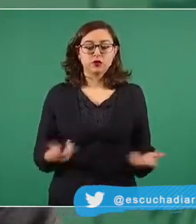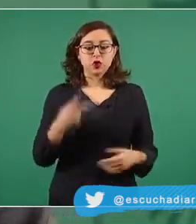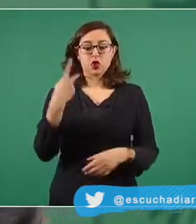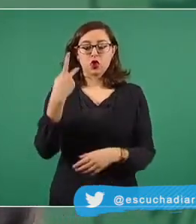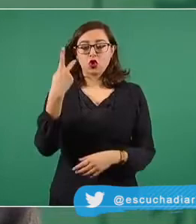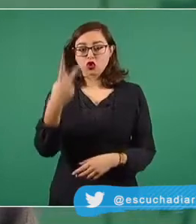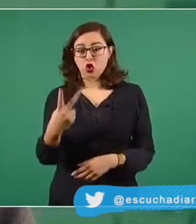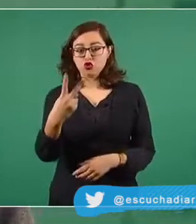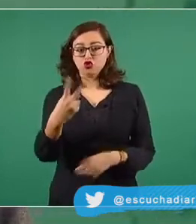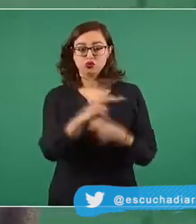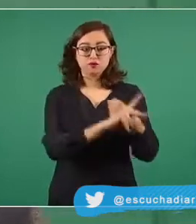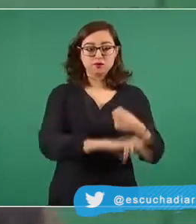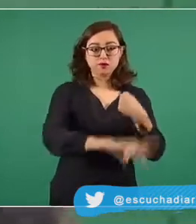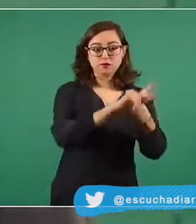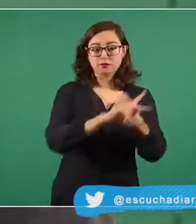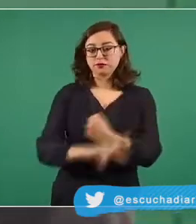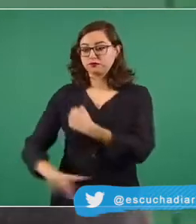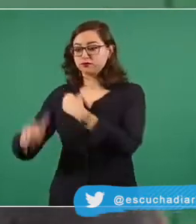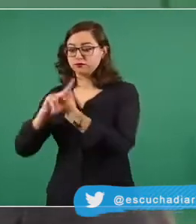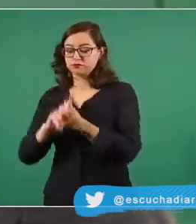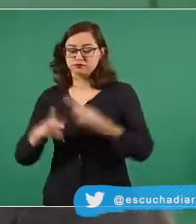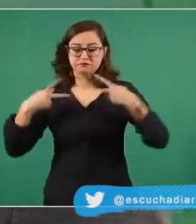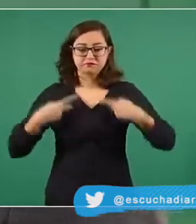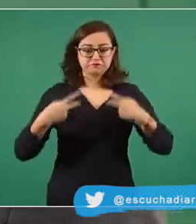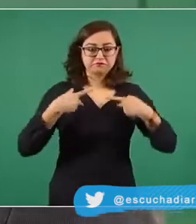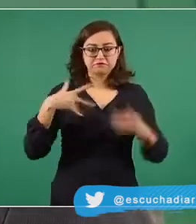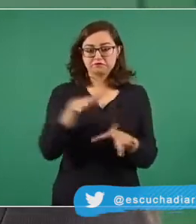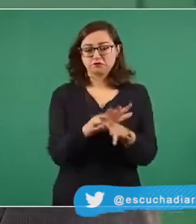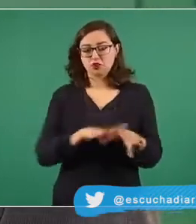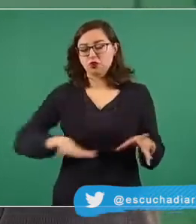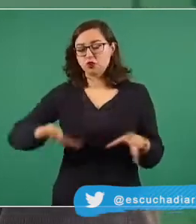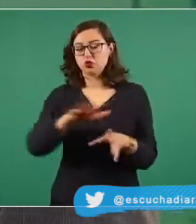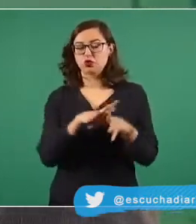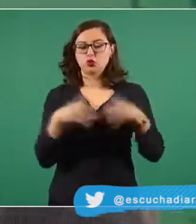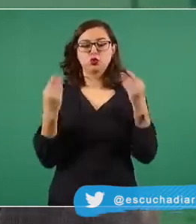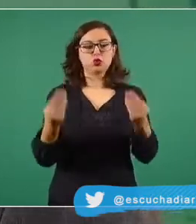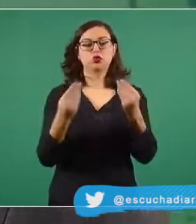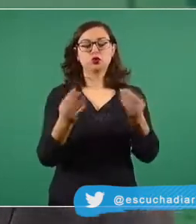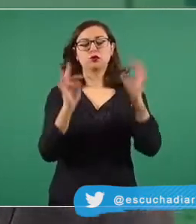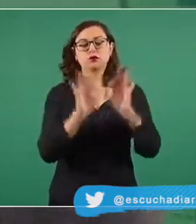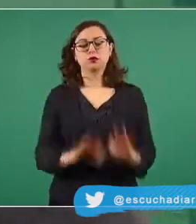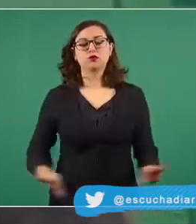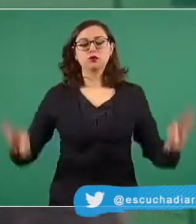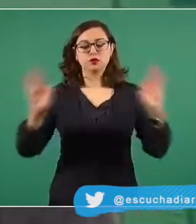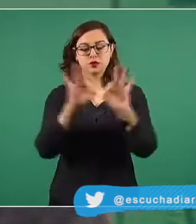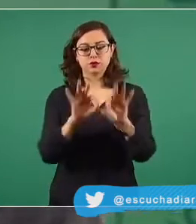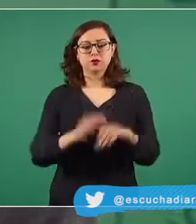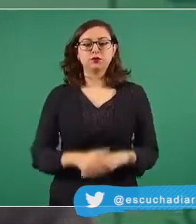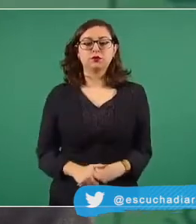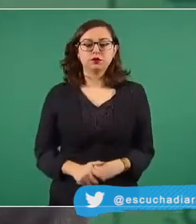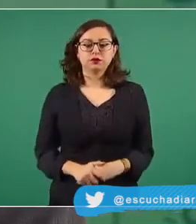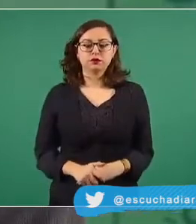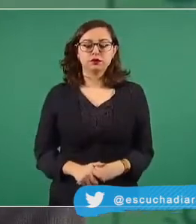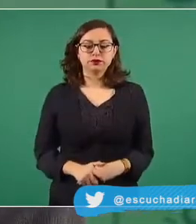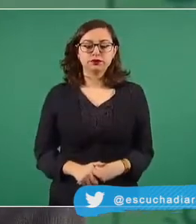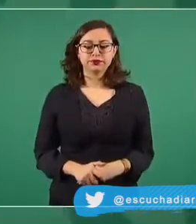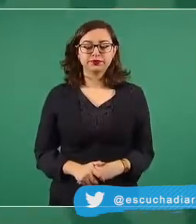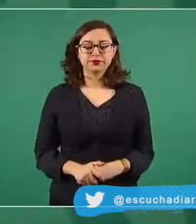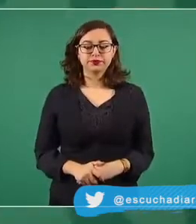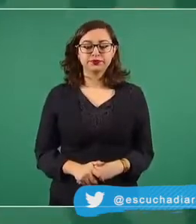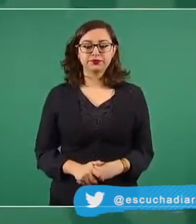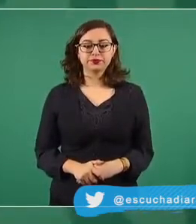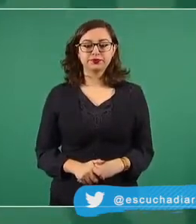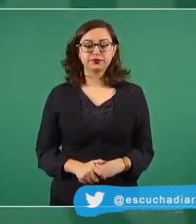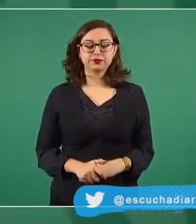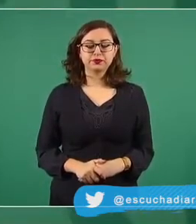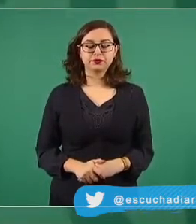epidémico con actividades y medidas distintas. Además, se emiten las siguientes recomendaciones para los jóvenes. Si presentas